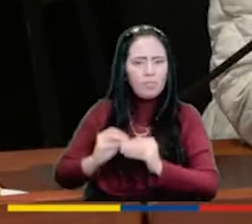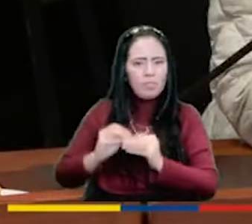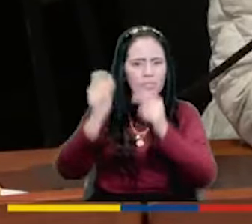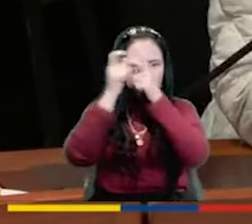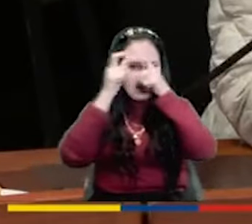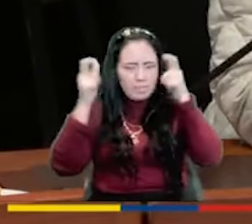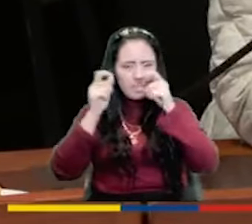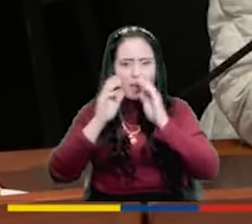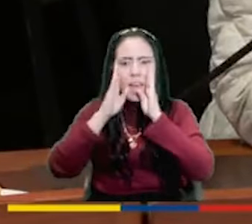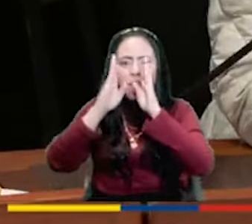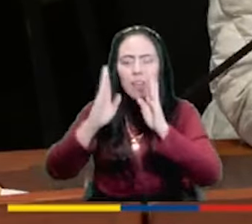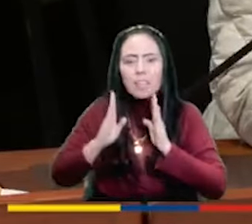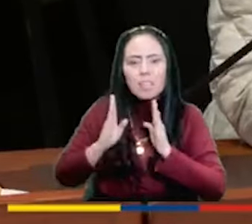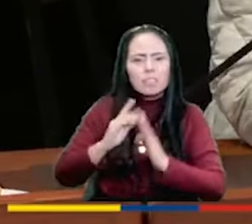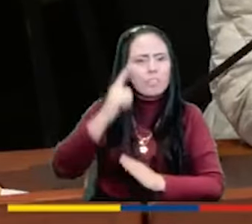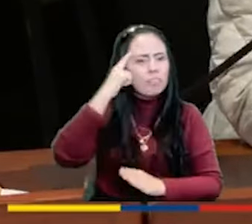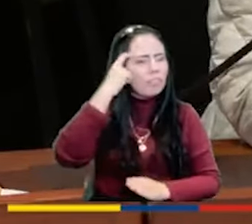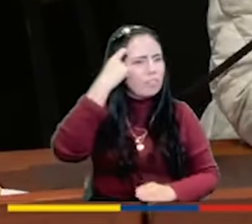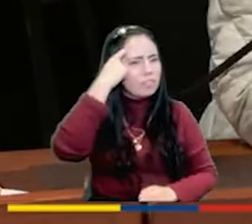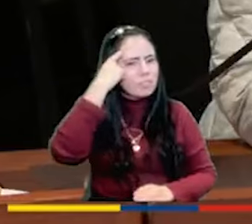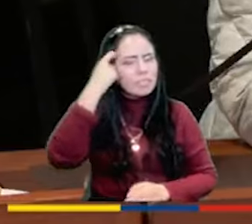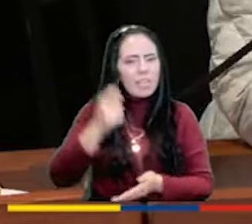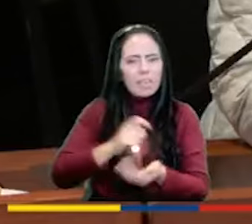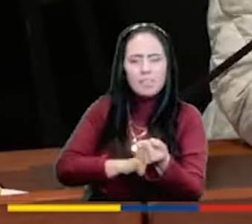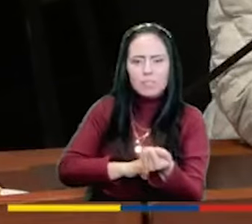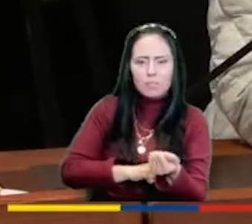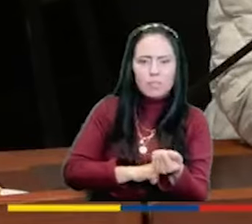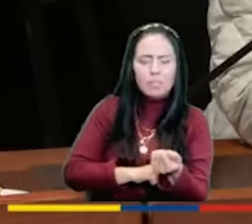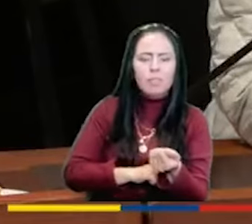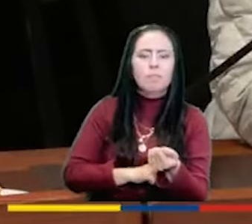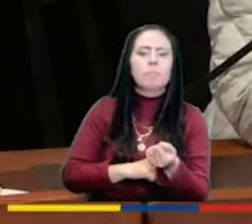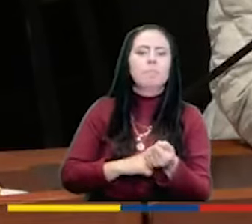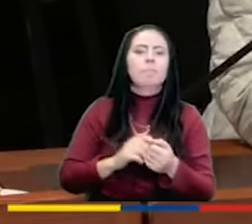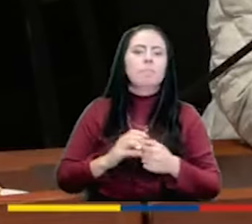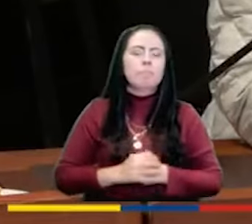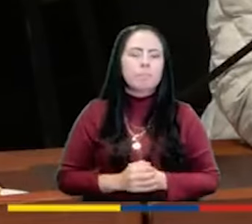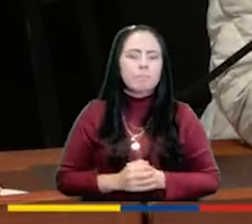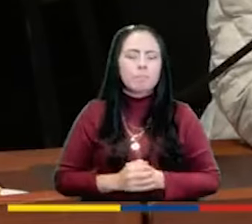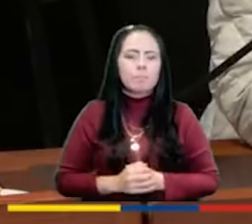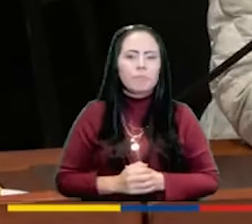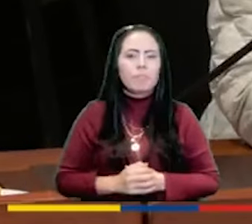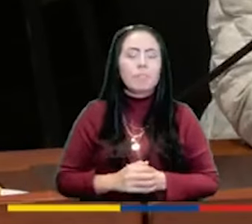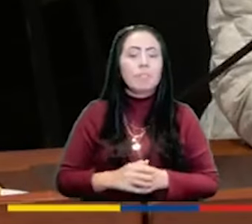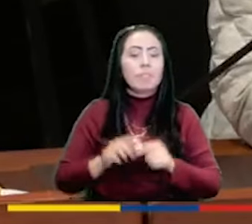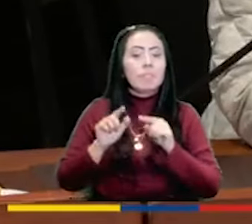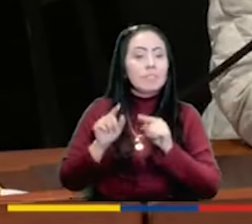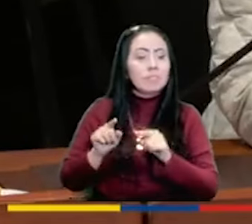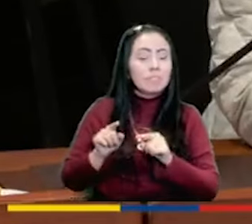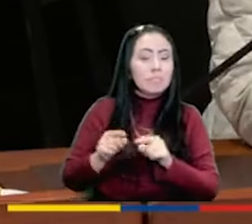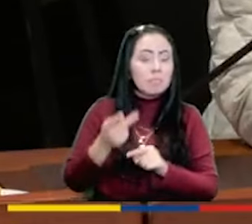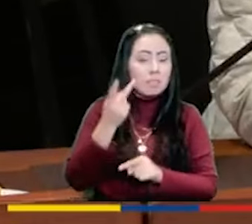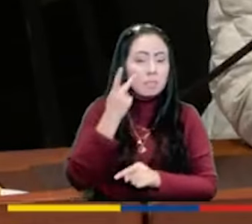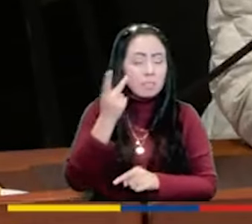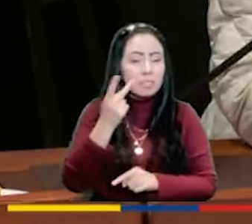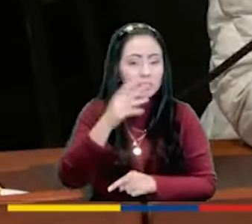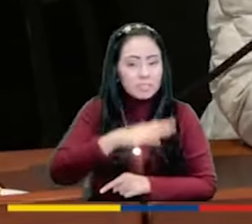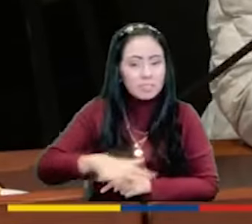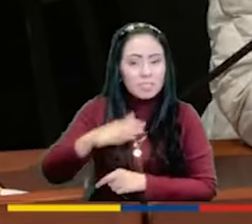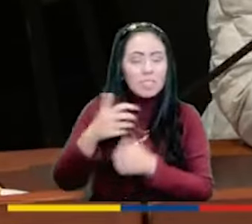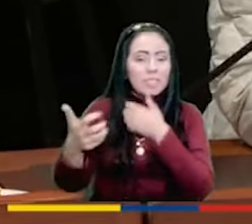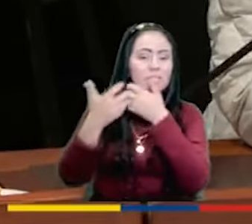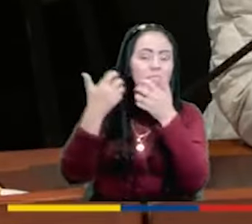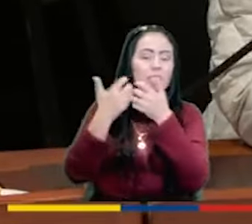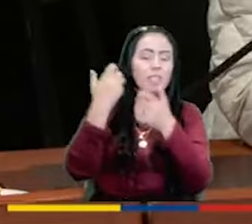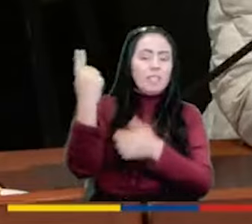que atienda los desafíos del racismo estructural. Si miramos el mismo sistema general